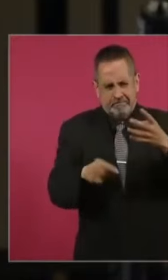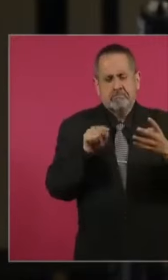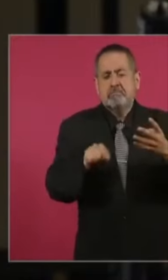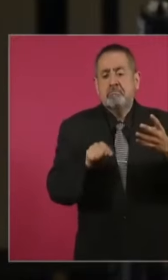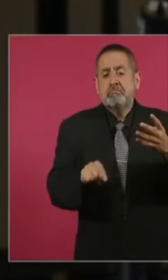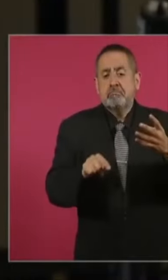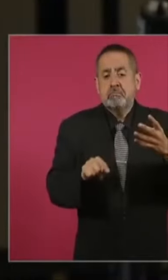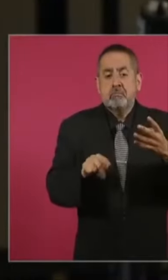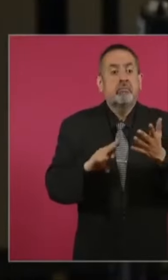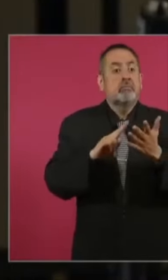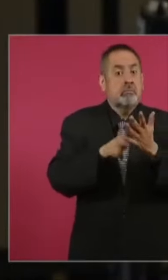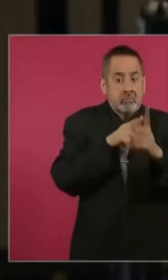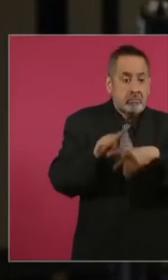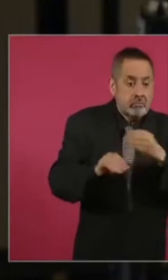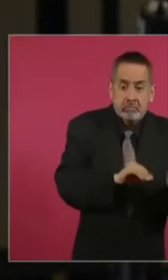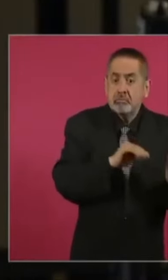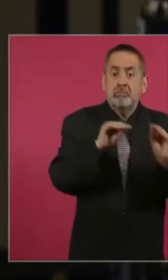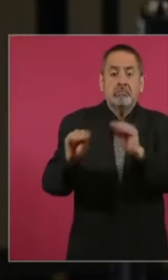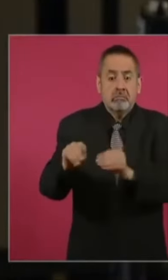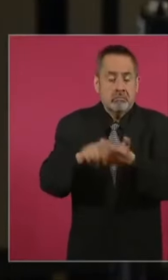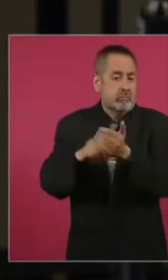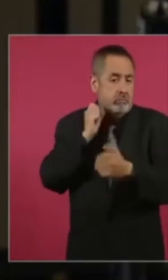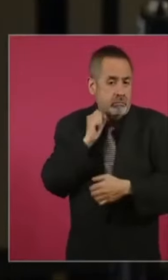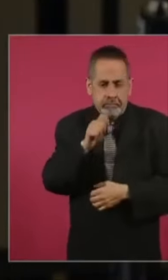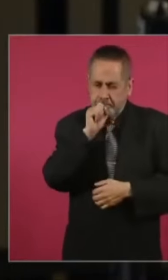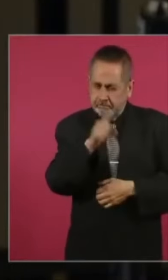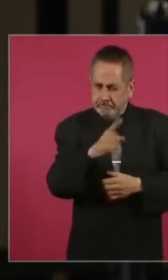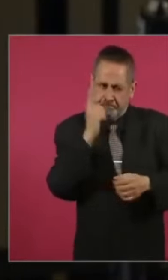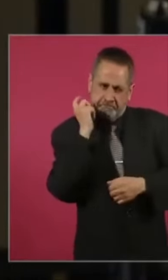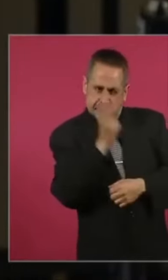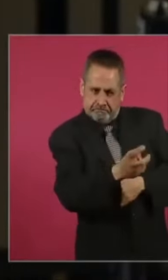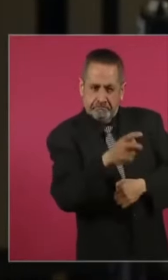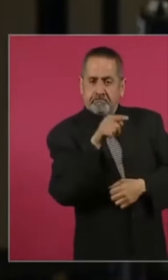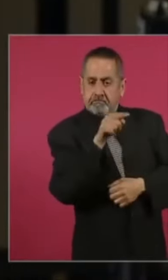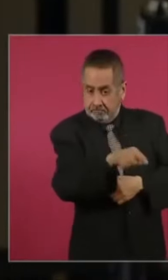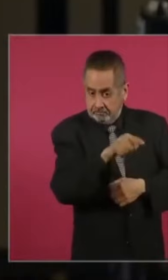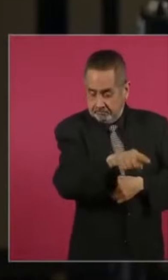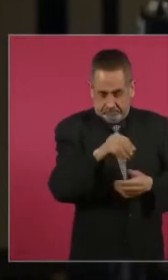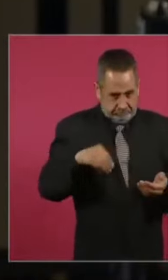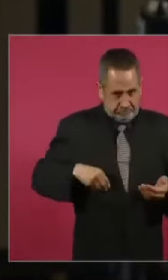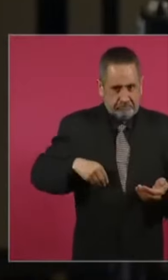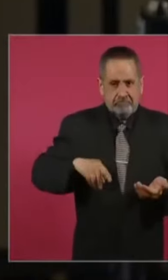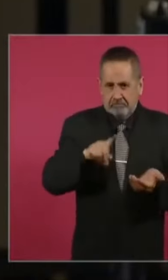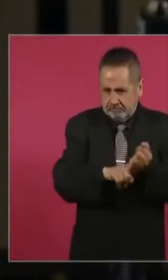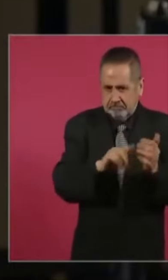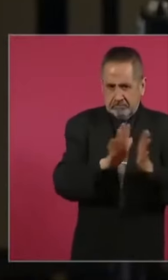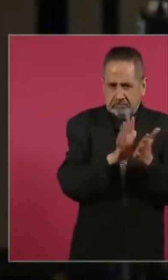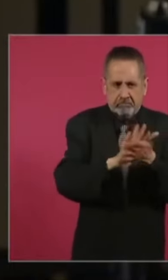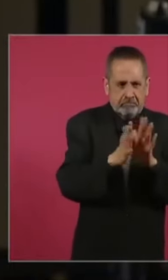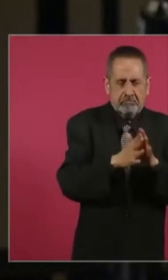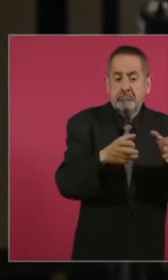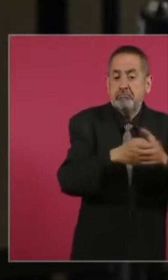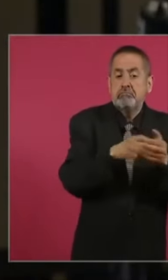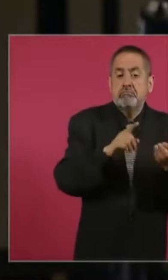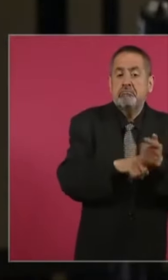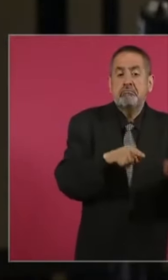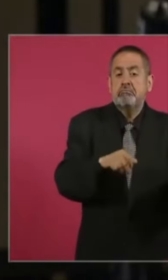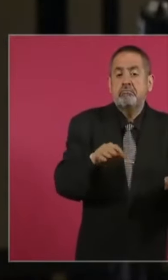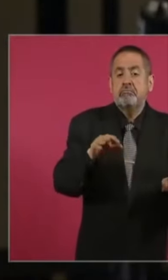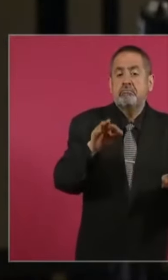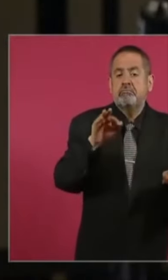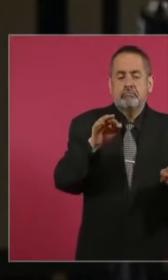regresar al Senado, Manlio Fabio Beltrón. También ha sido señalado en toda esta red de